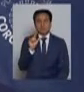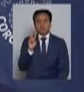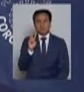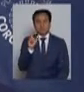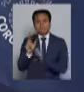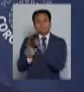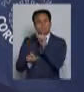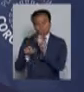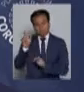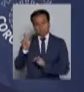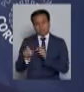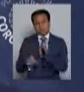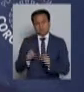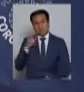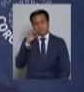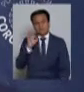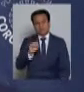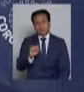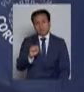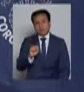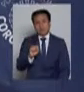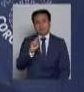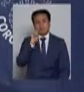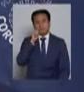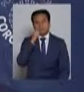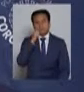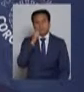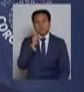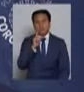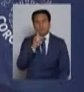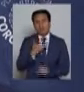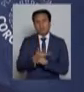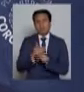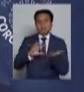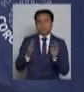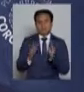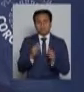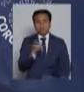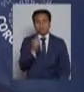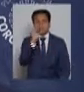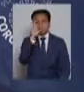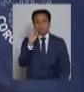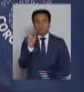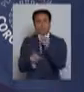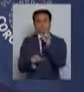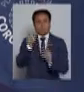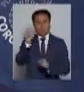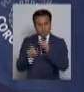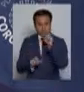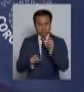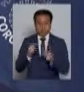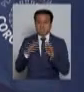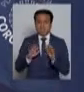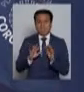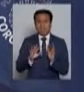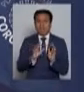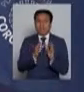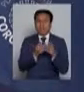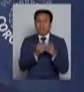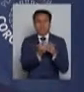4.473 personas identificadas. Vale decir, tenemos un poco más del 11% de personas que ya han